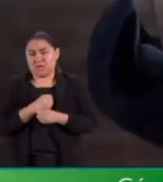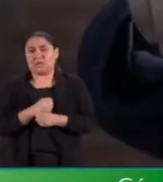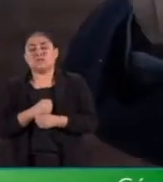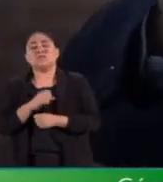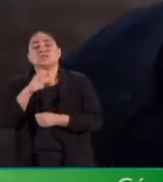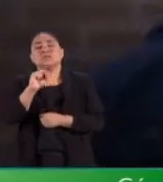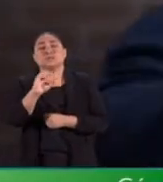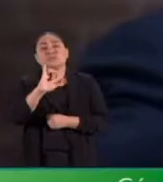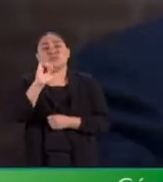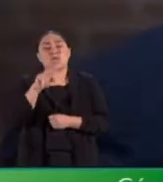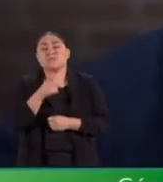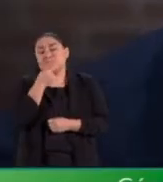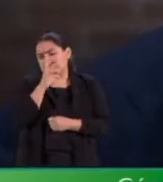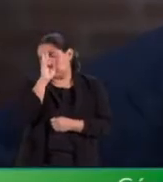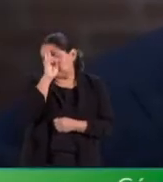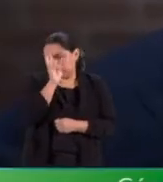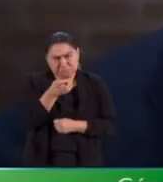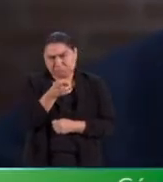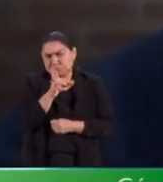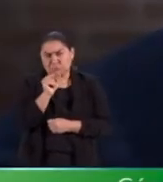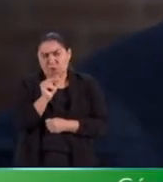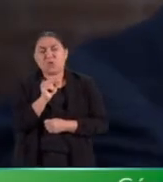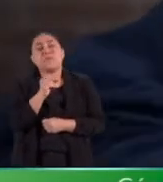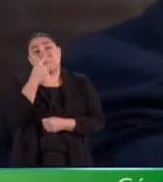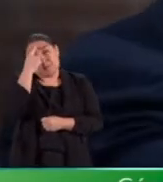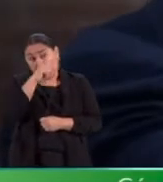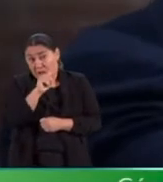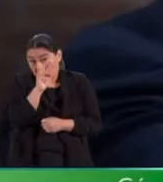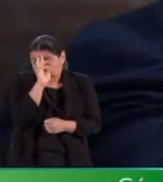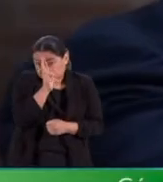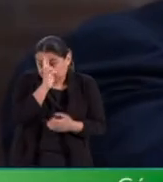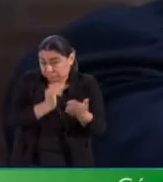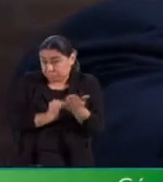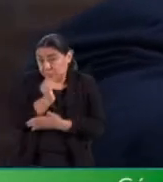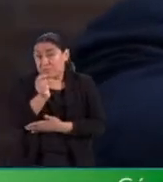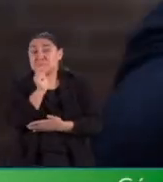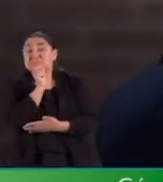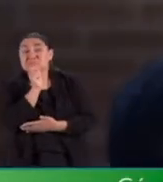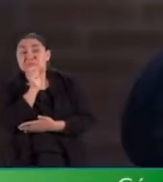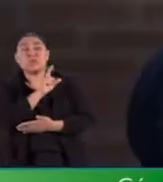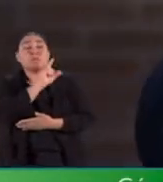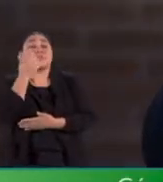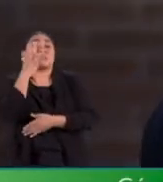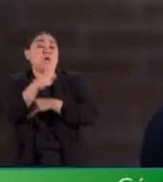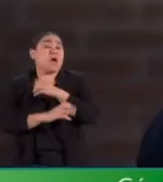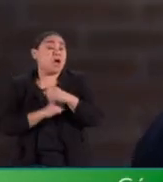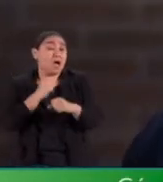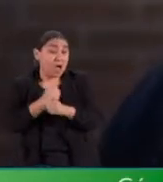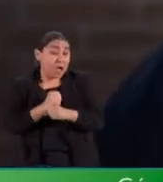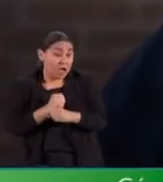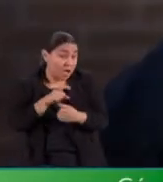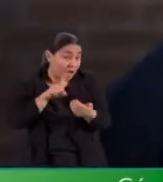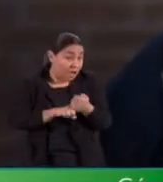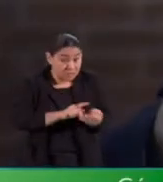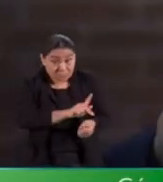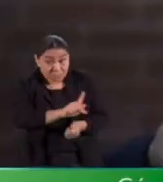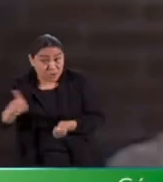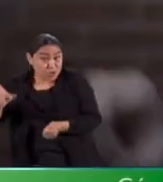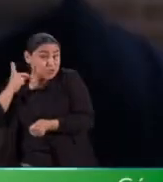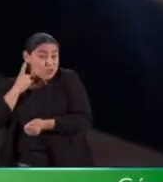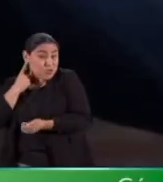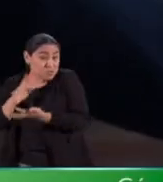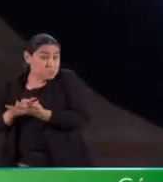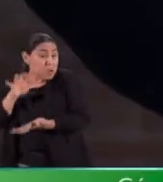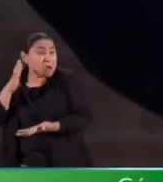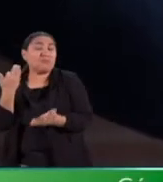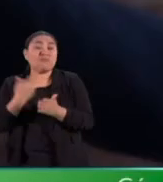declaró inconstitucional la prohibición absoluta de la marihuana y 10 años después, ustedes con su mayoría siguen sin